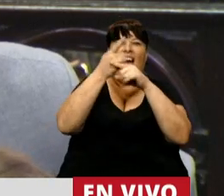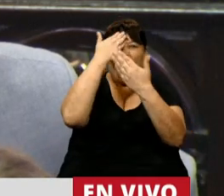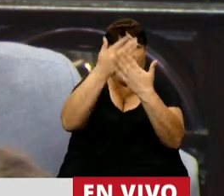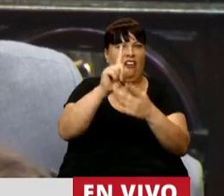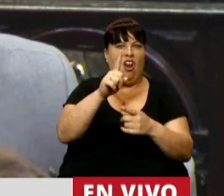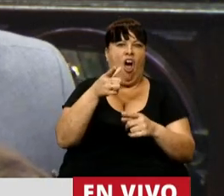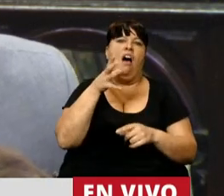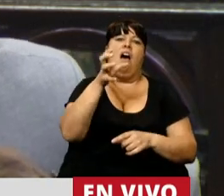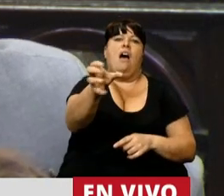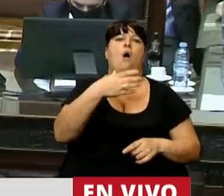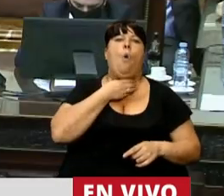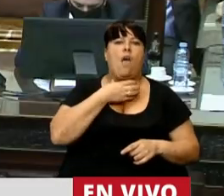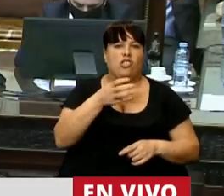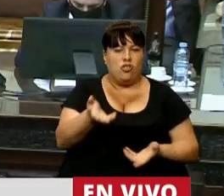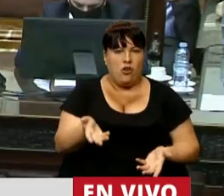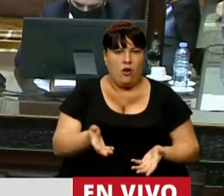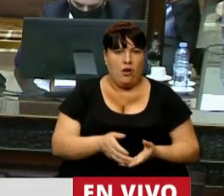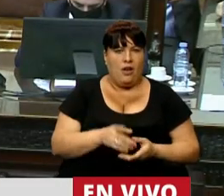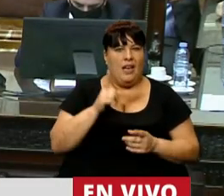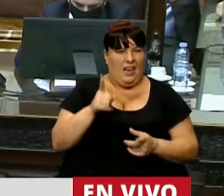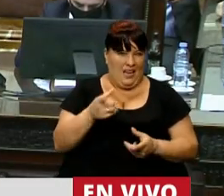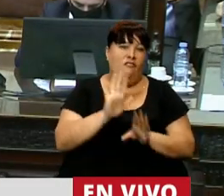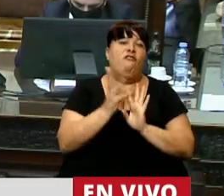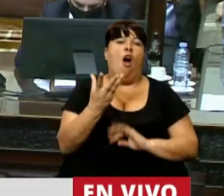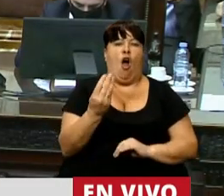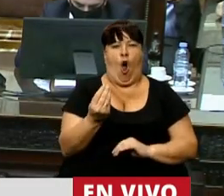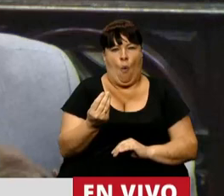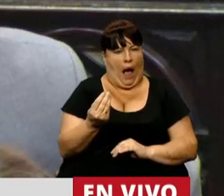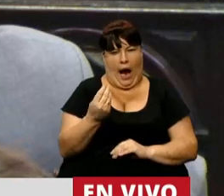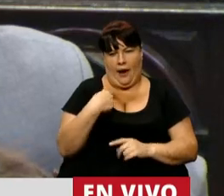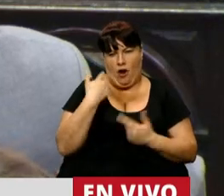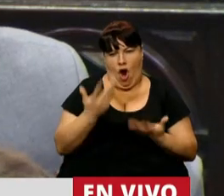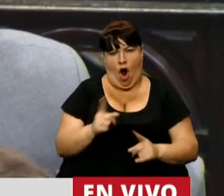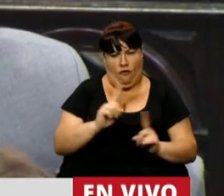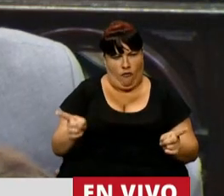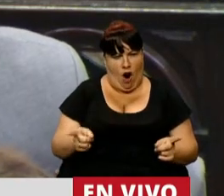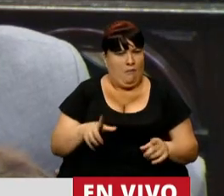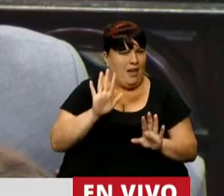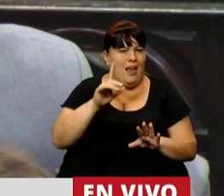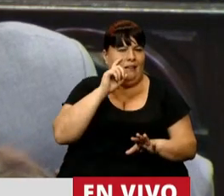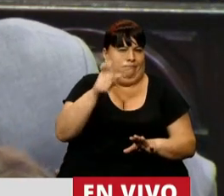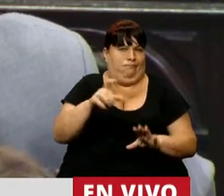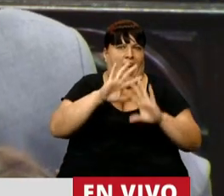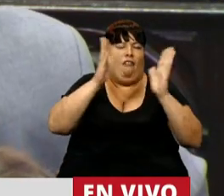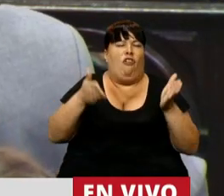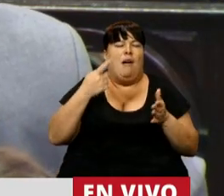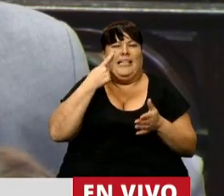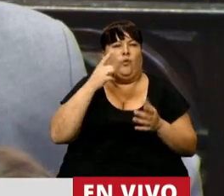los ojos, lo agarraban del cuello, en un acto cobarde, repudiable y que rompe todas las